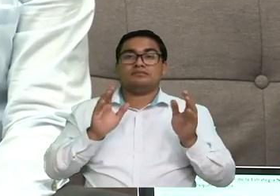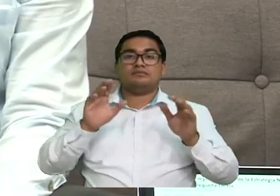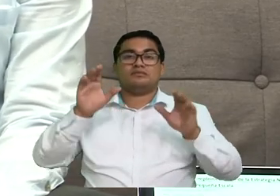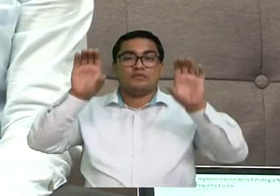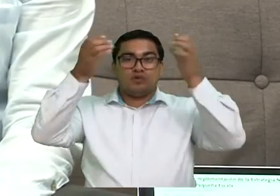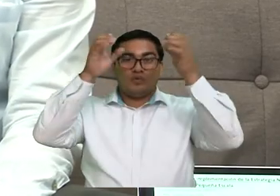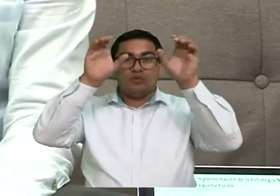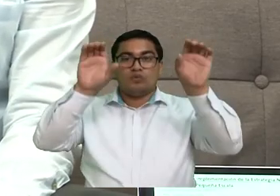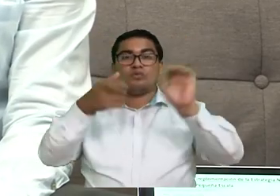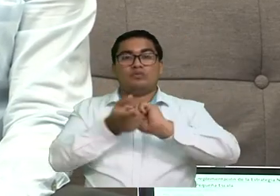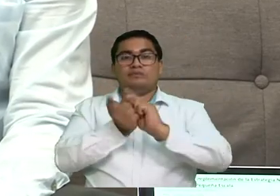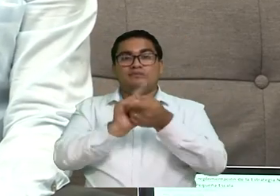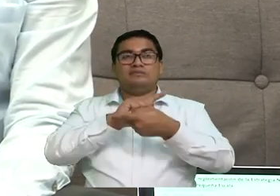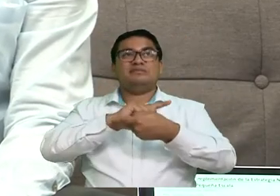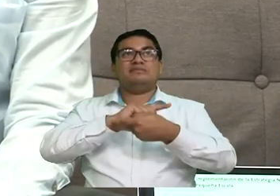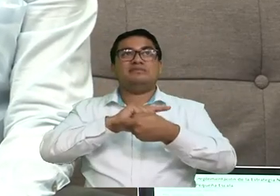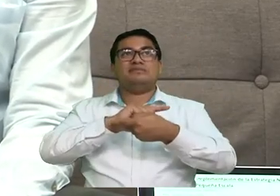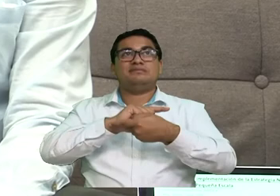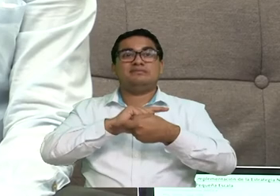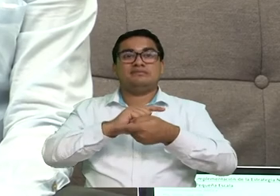cultura.